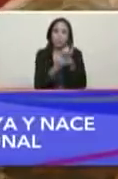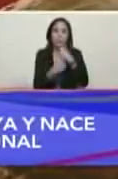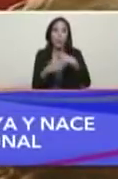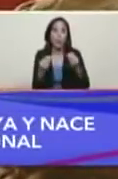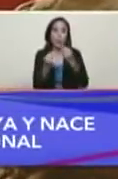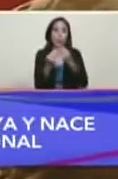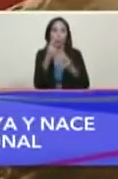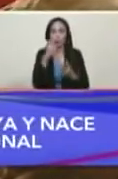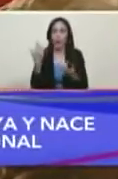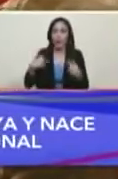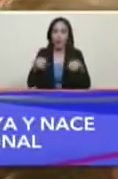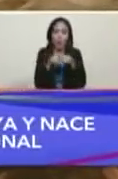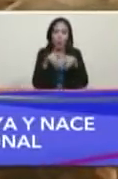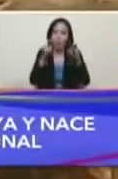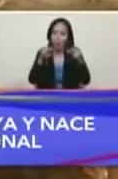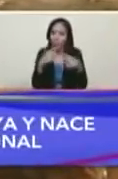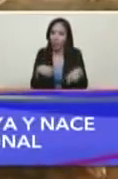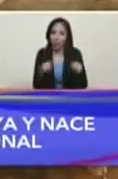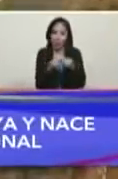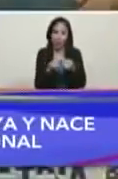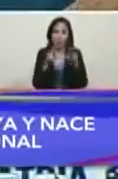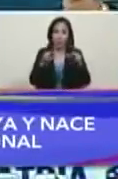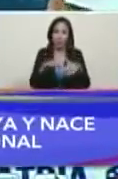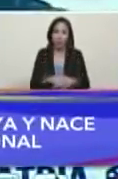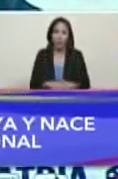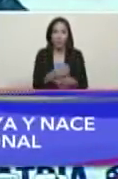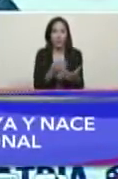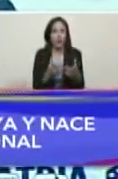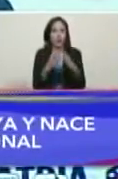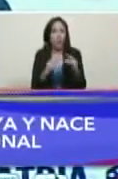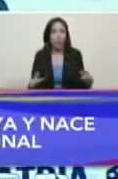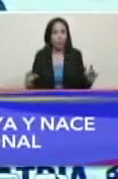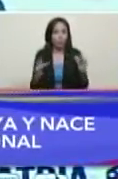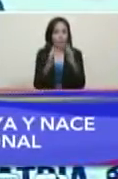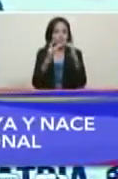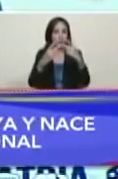hemos experimentado, donde se cruzan